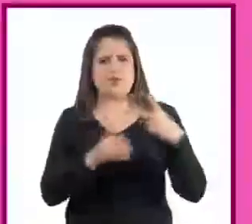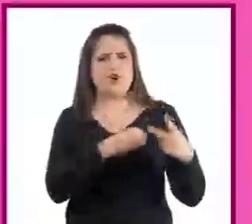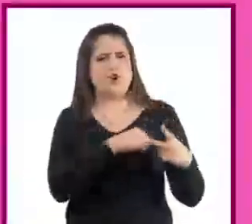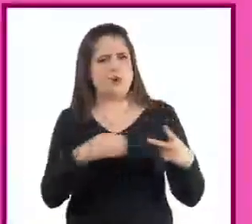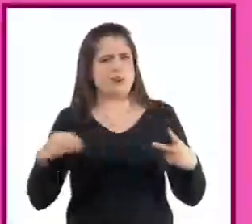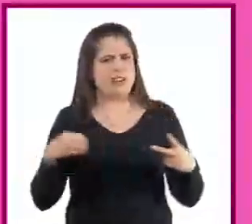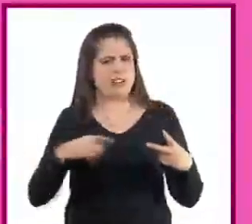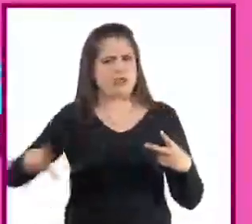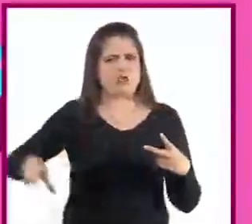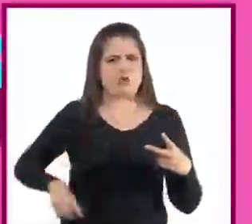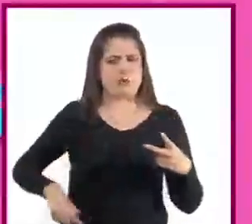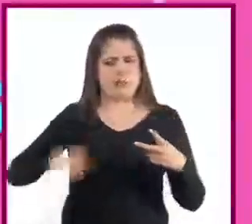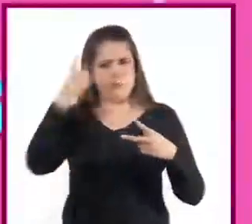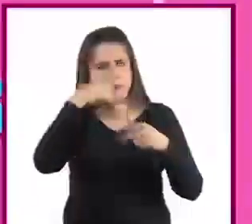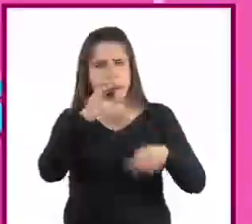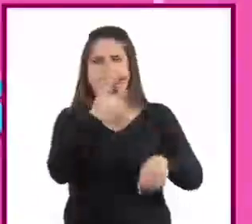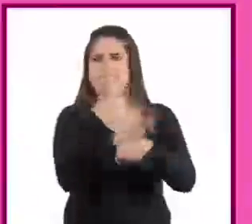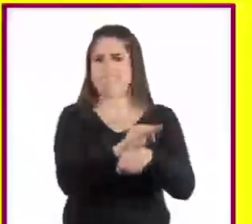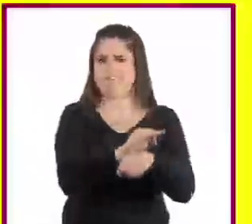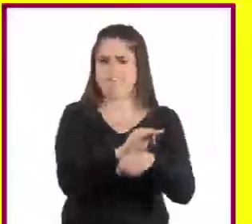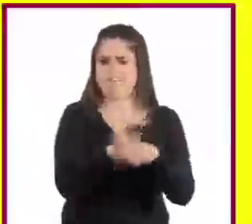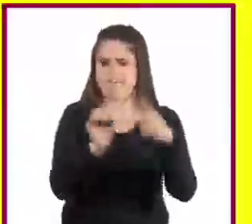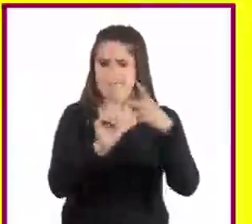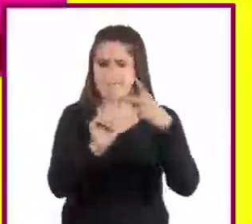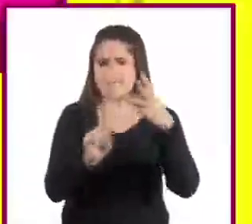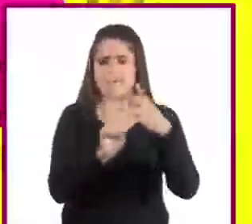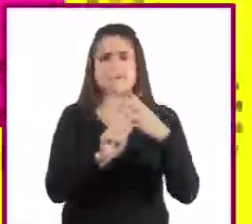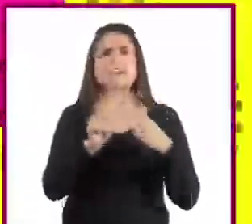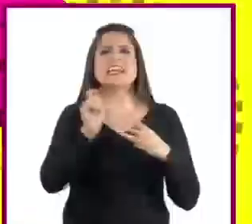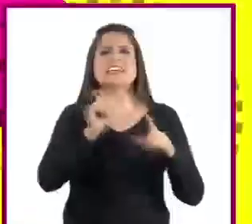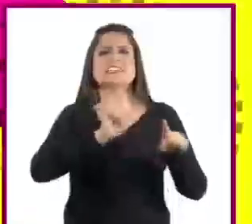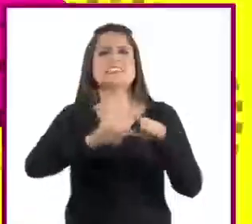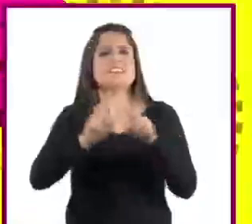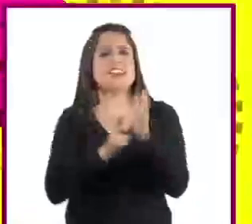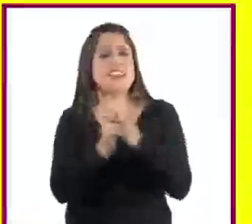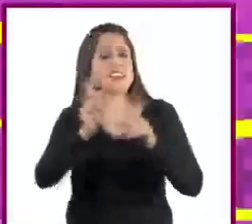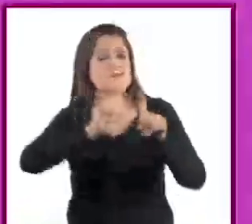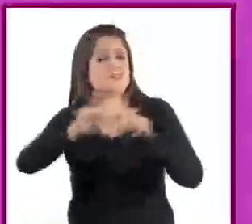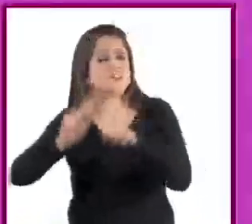Obligaciones del Estado para garantizarlos. Tipos de derechos.